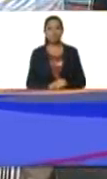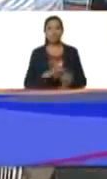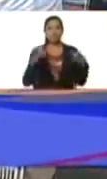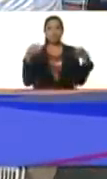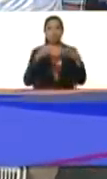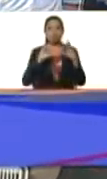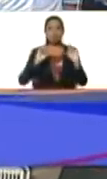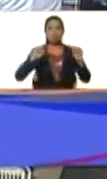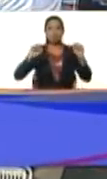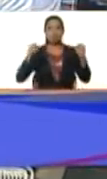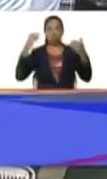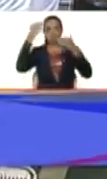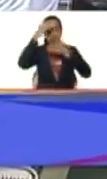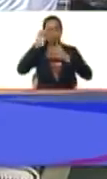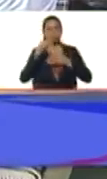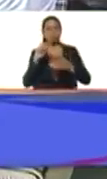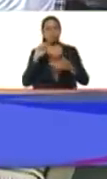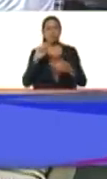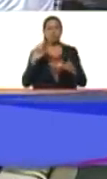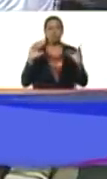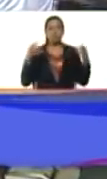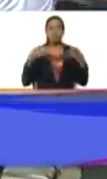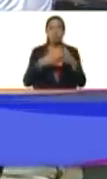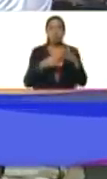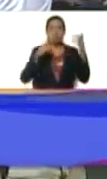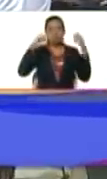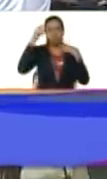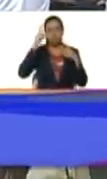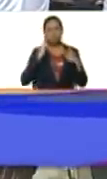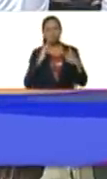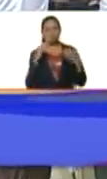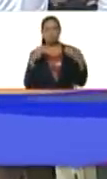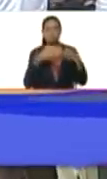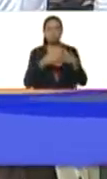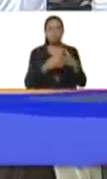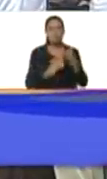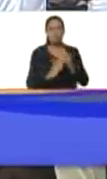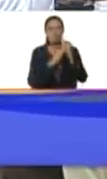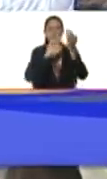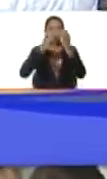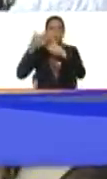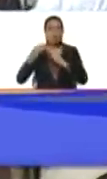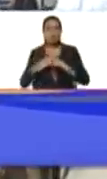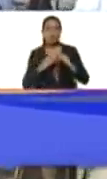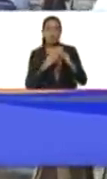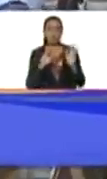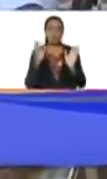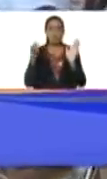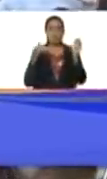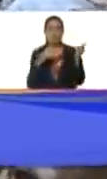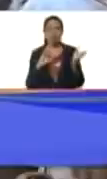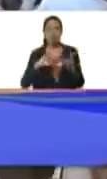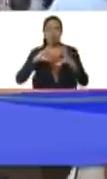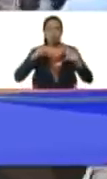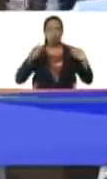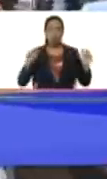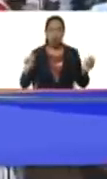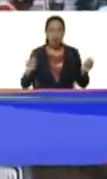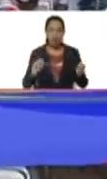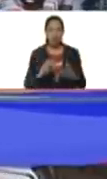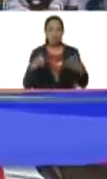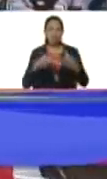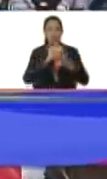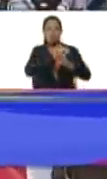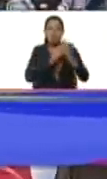Colectivos, atención VC, líderes de calle, líderes comunitarios de los CLAP, todo el poder